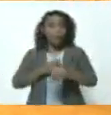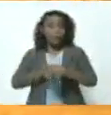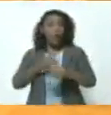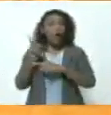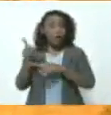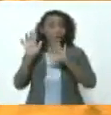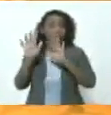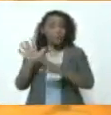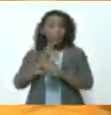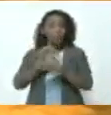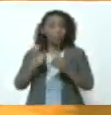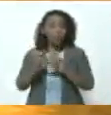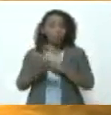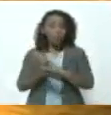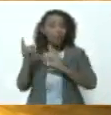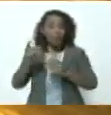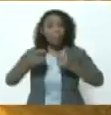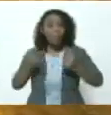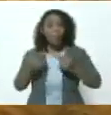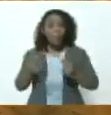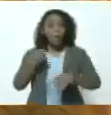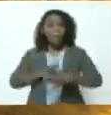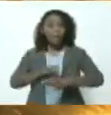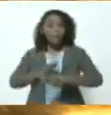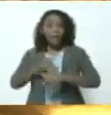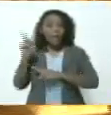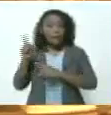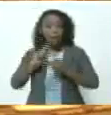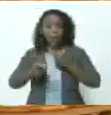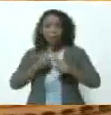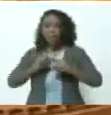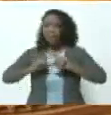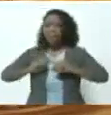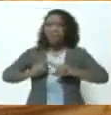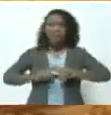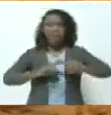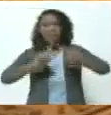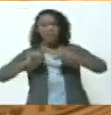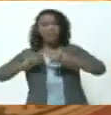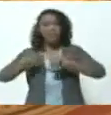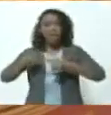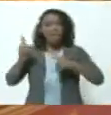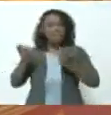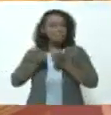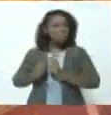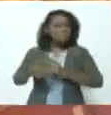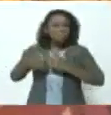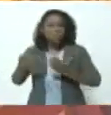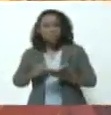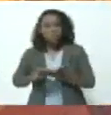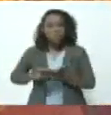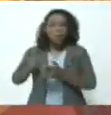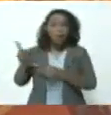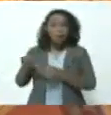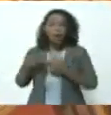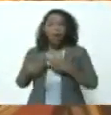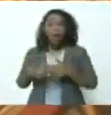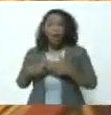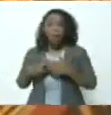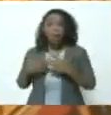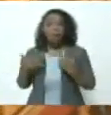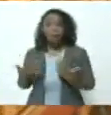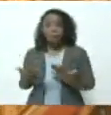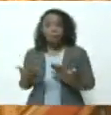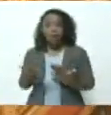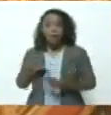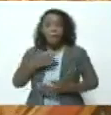que fuera un gran fresco donde ocurrían cosas muy diversas. ¿Con qué tratas de resolverlo? Mira, con las herramientas,